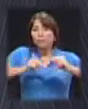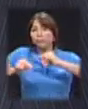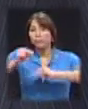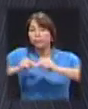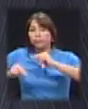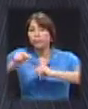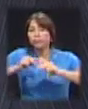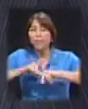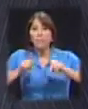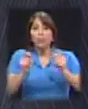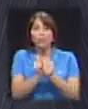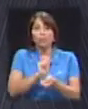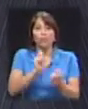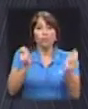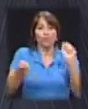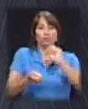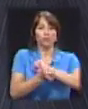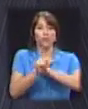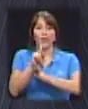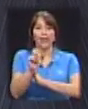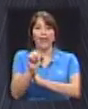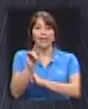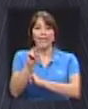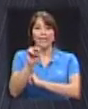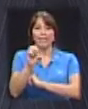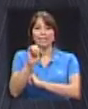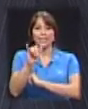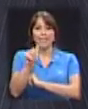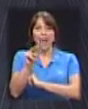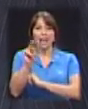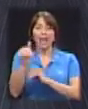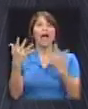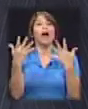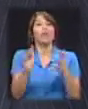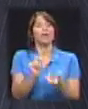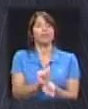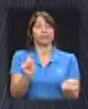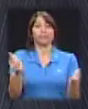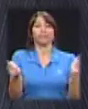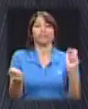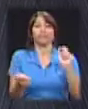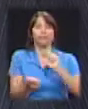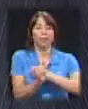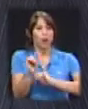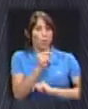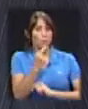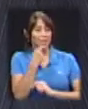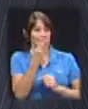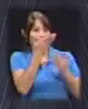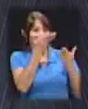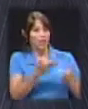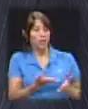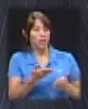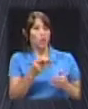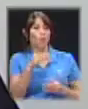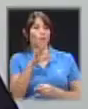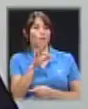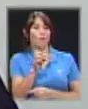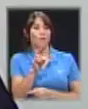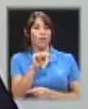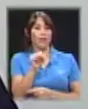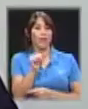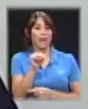keynesiana, se modificó y, como decía muy bien don Fernando, el apéndice de